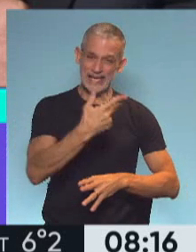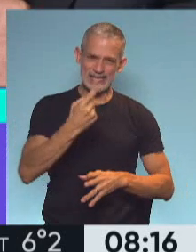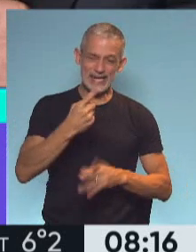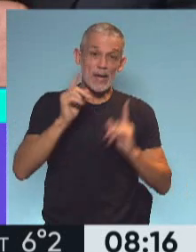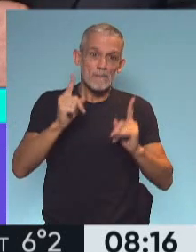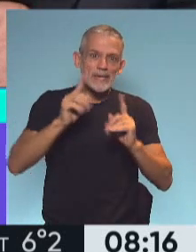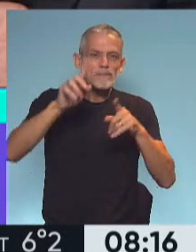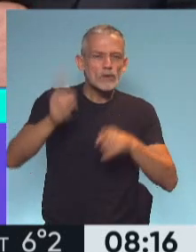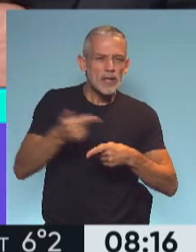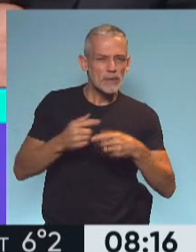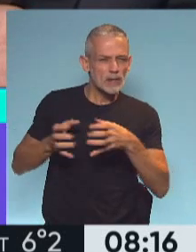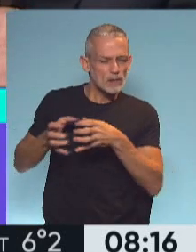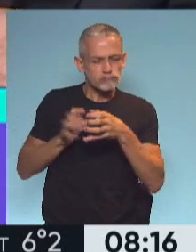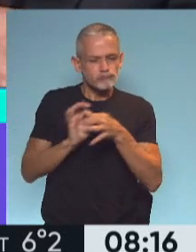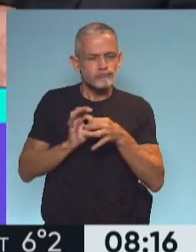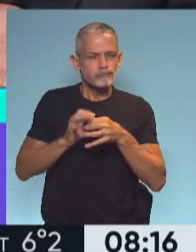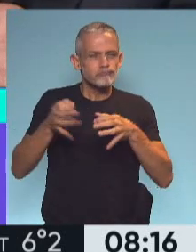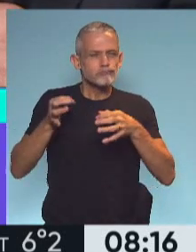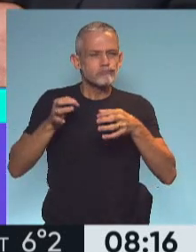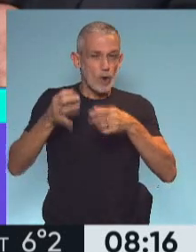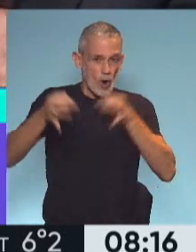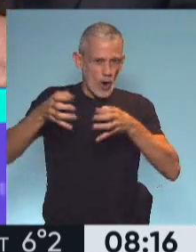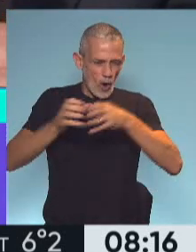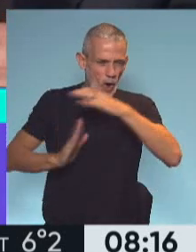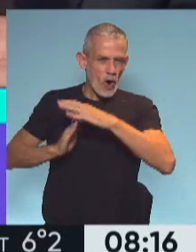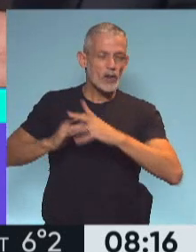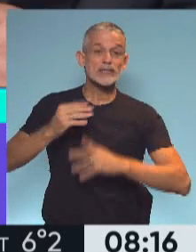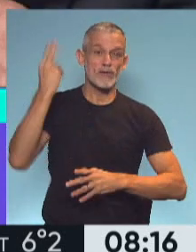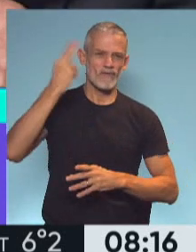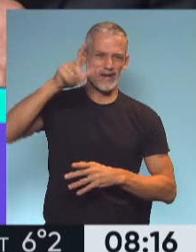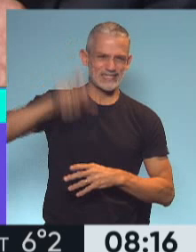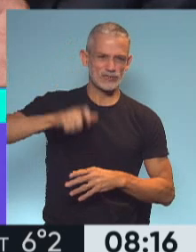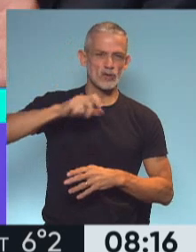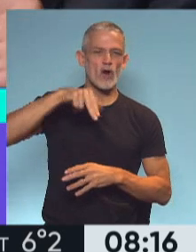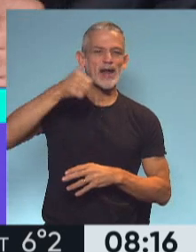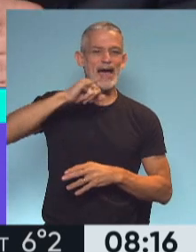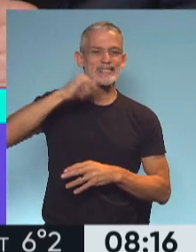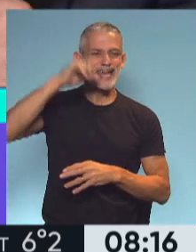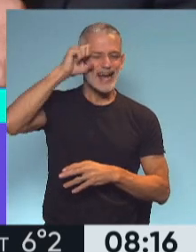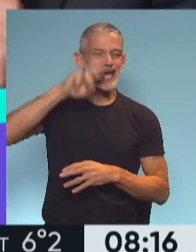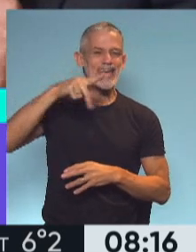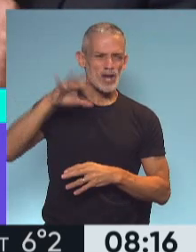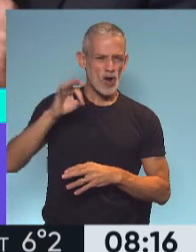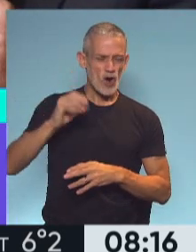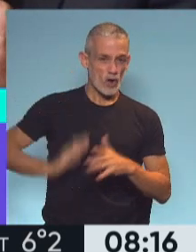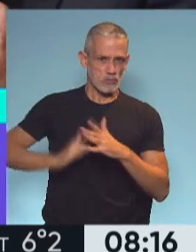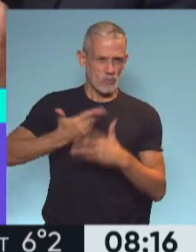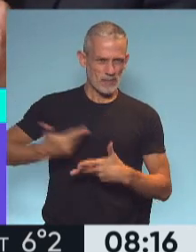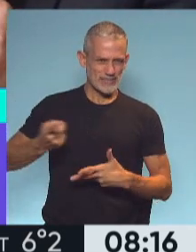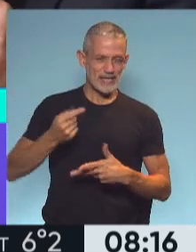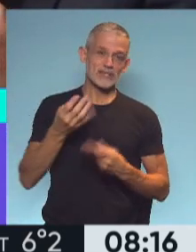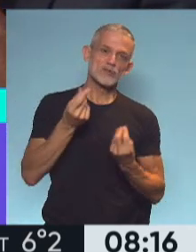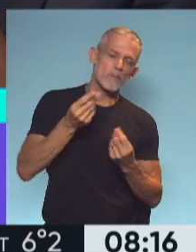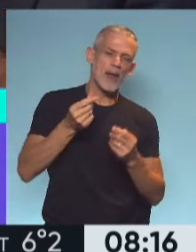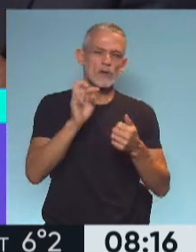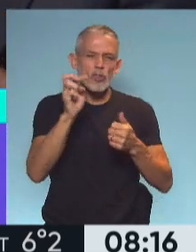reacción también corporativa de la Corte de entonces, presidida por el difunto Julio Nazareno, en aquel entonces tenía que ver con corralito, corralón